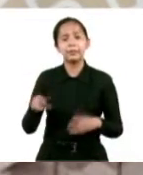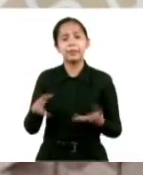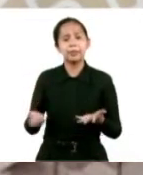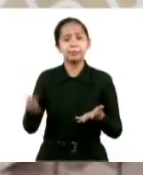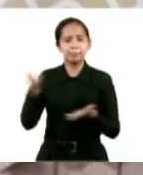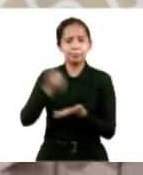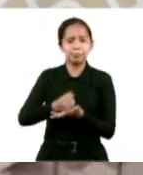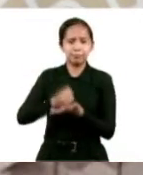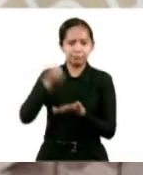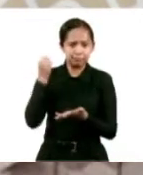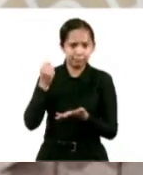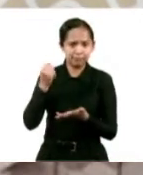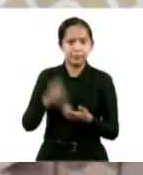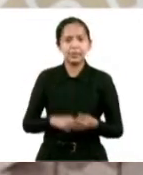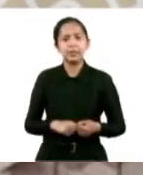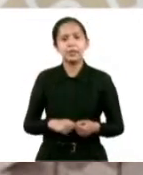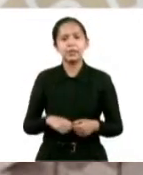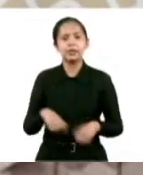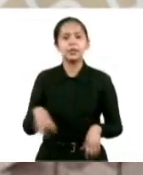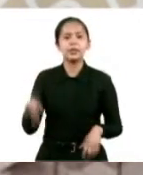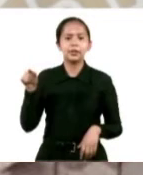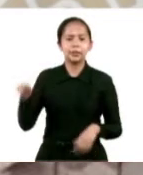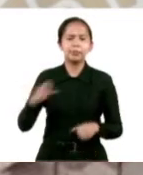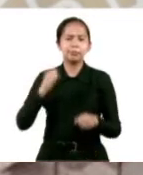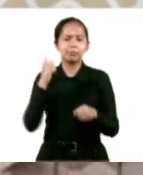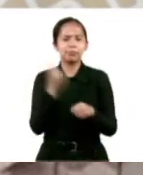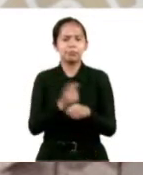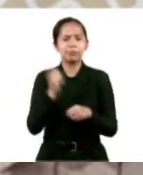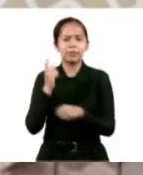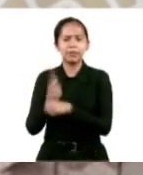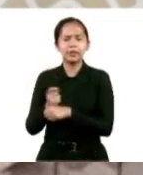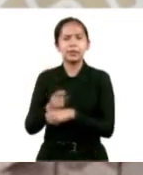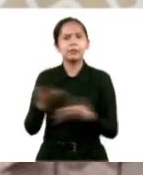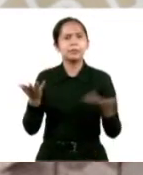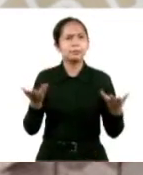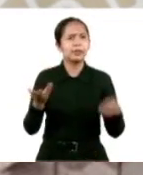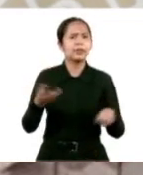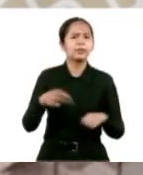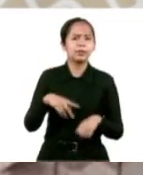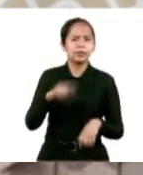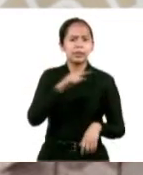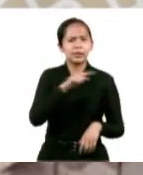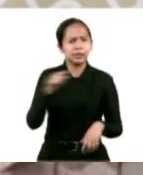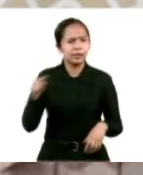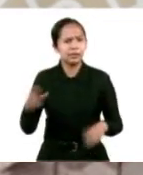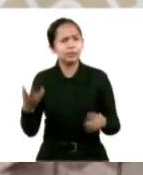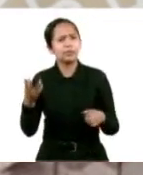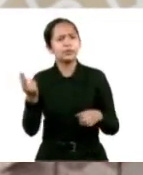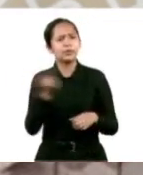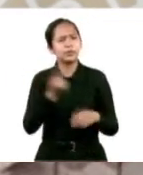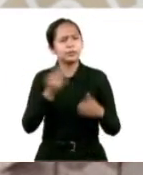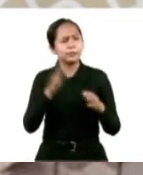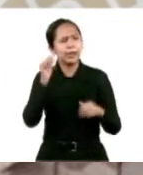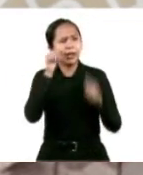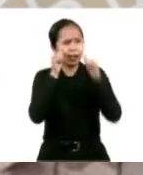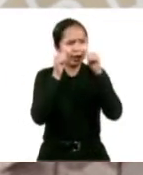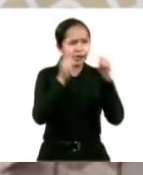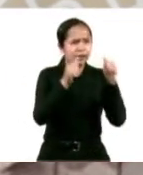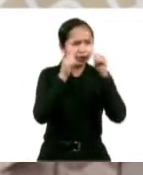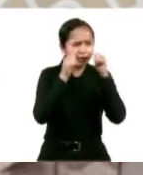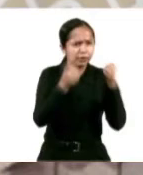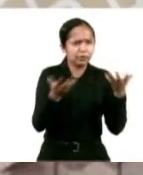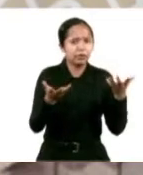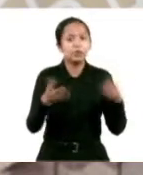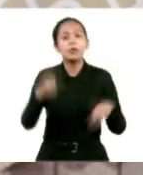registrada, tiene como objetivo identificar las barreras preventivas que de haber funcionado el colapso podría no haber